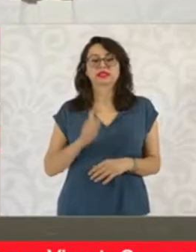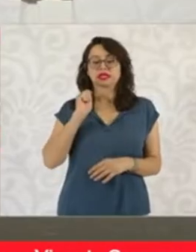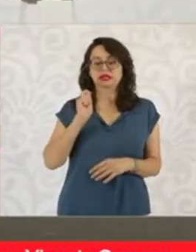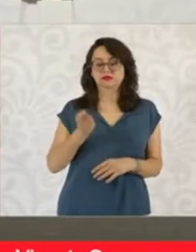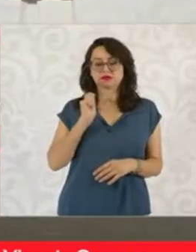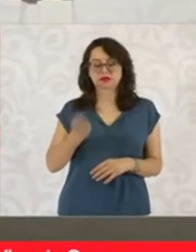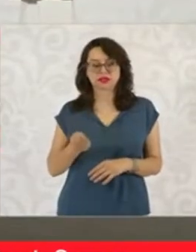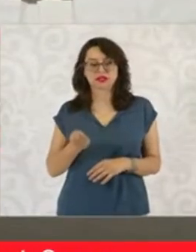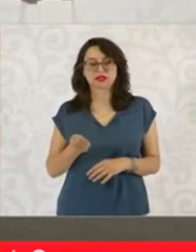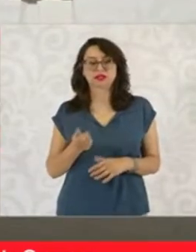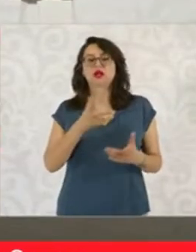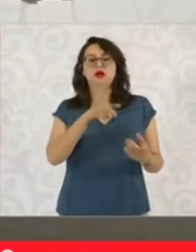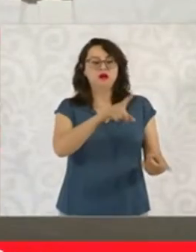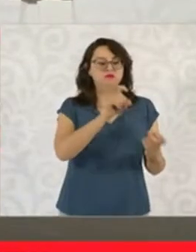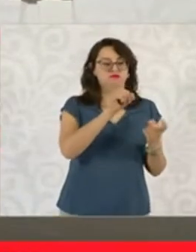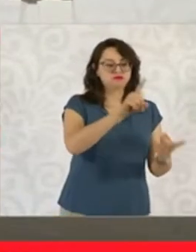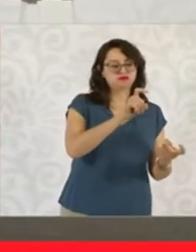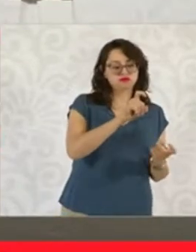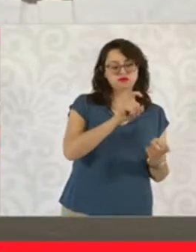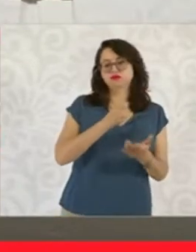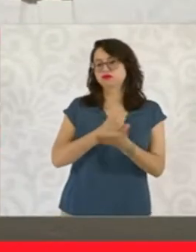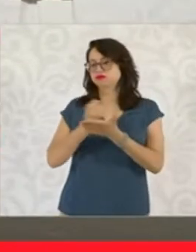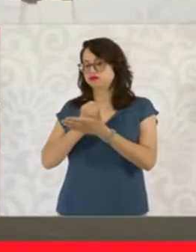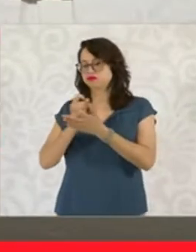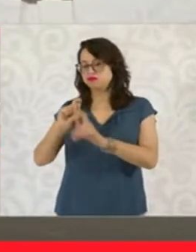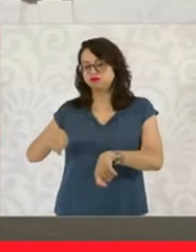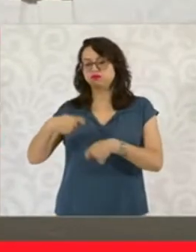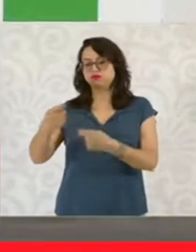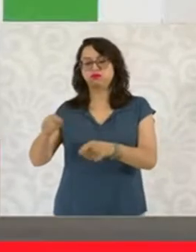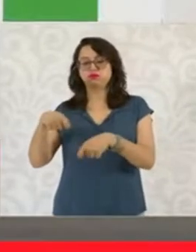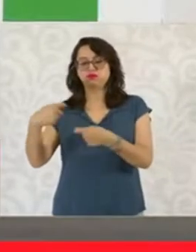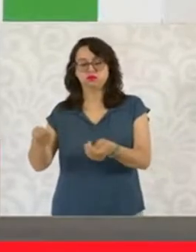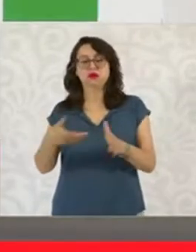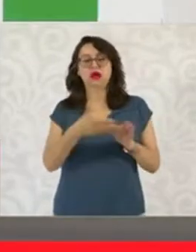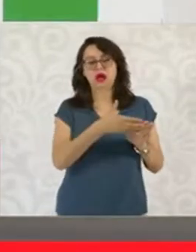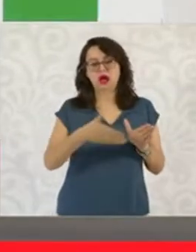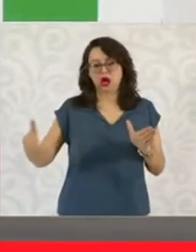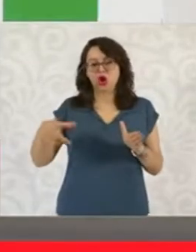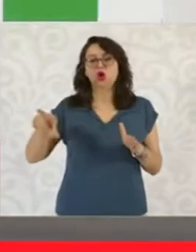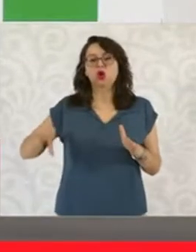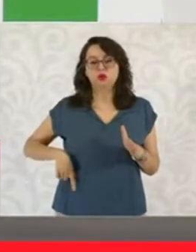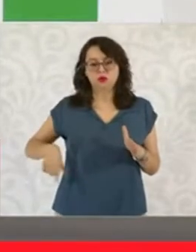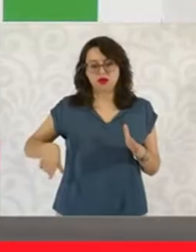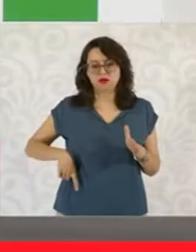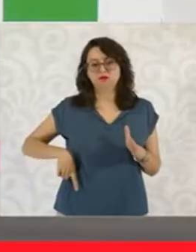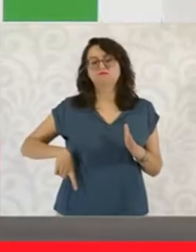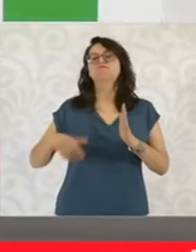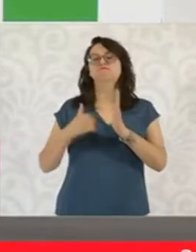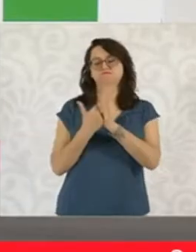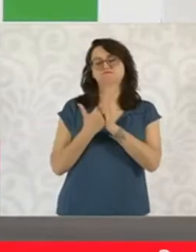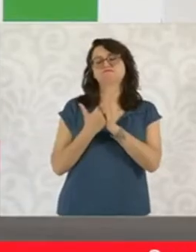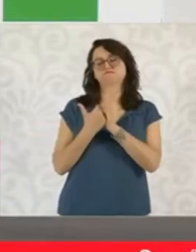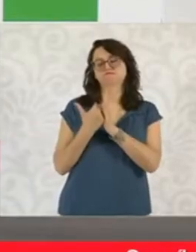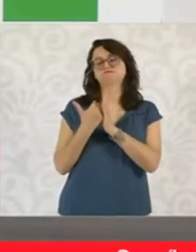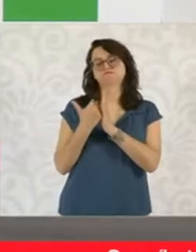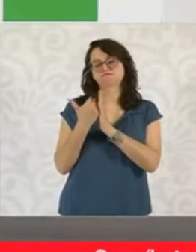rubros, tanto en recaudación como en colocación de crédito, en este gobierno se ha seguido